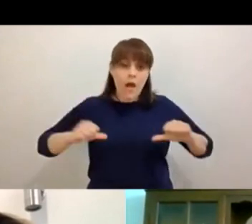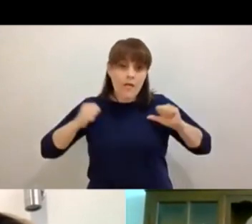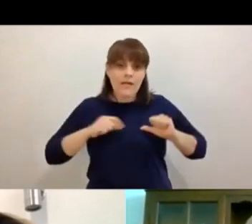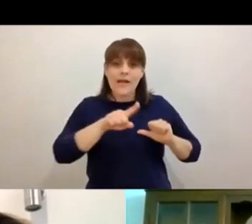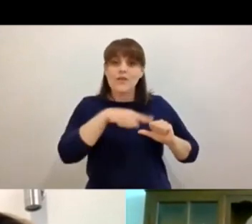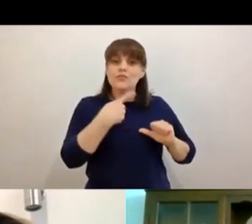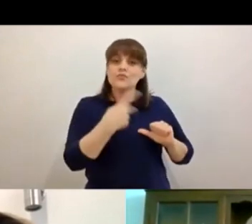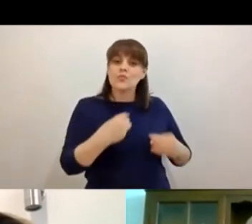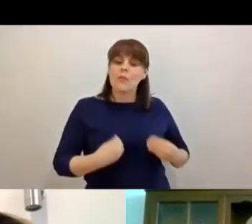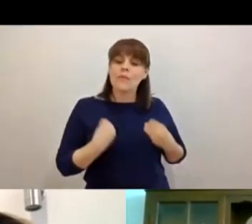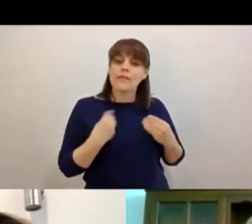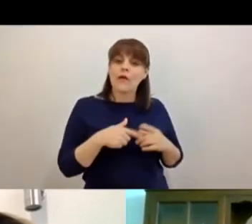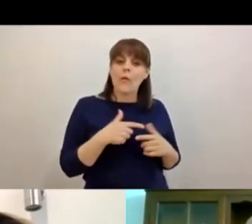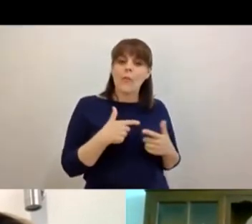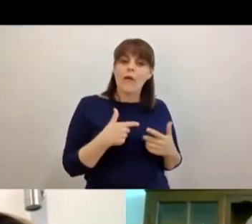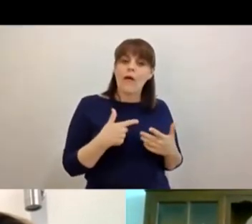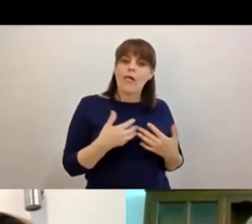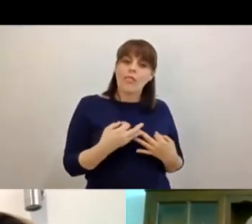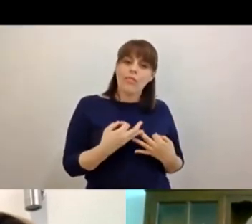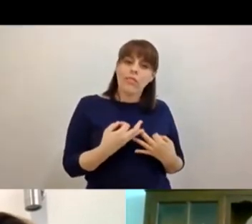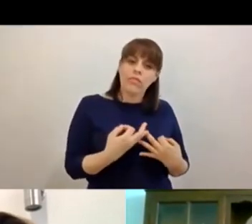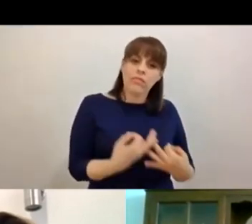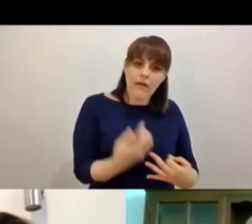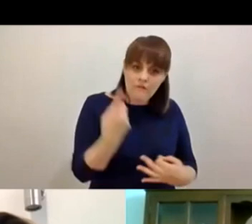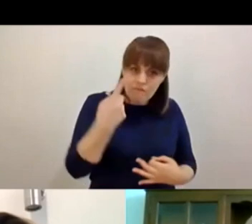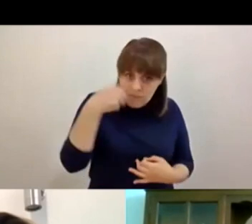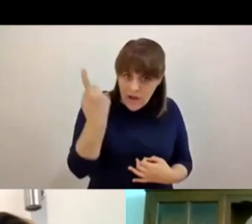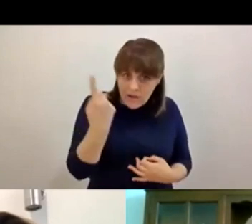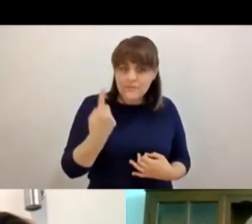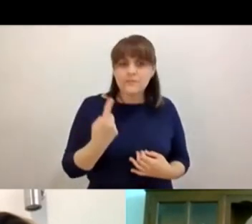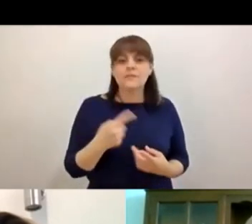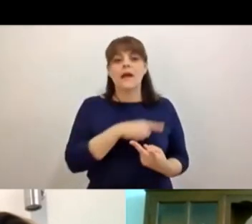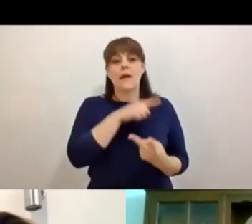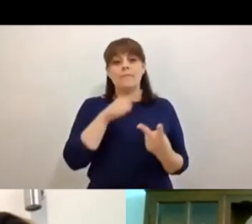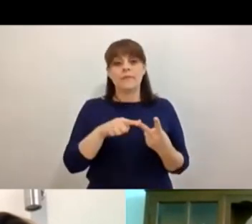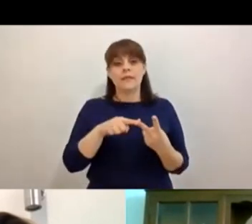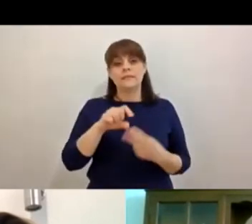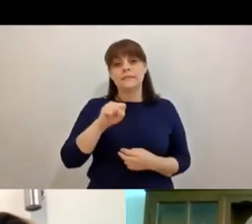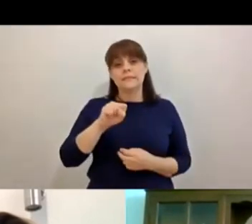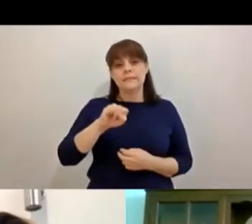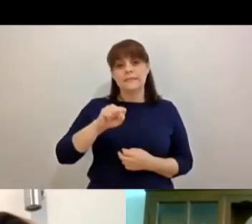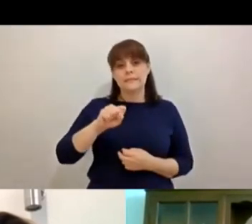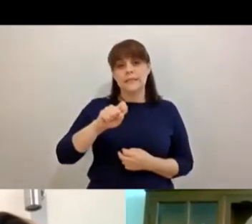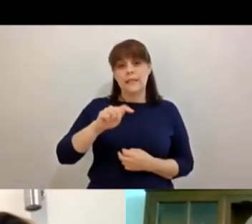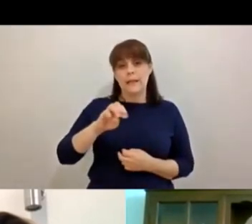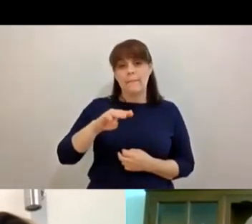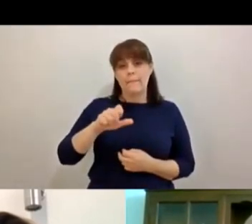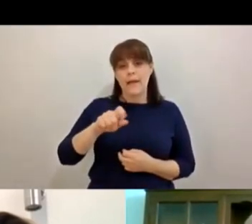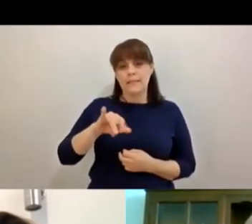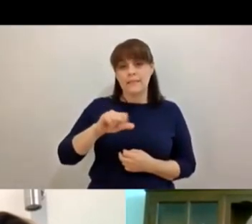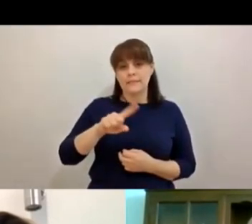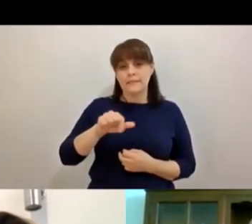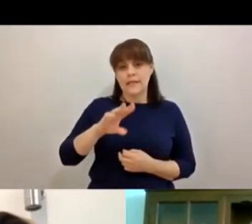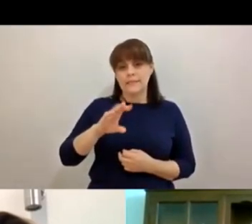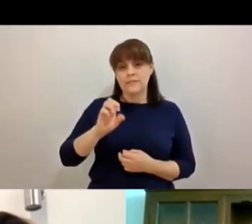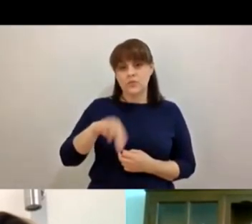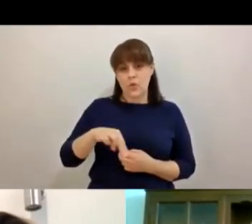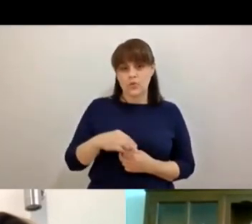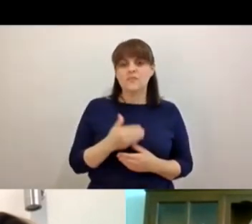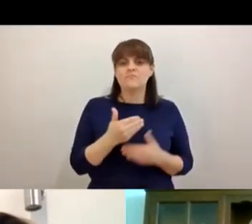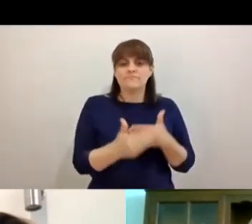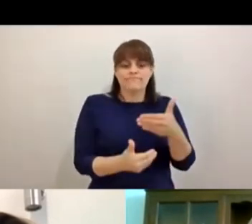El segundo punto que quería abordar es el tema de la sistematización. Decía Carla que es importante que se entienda